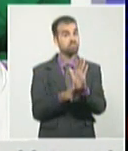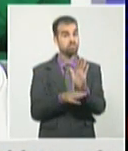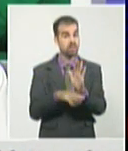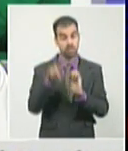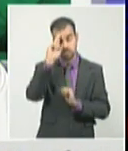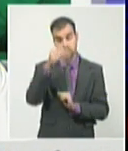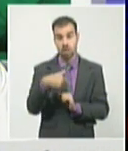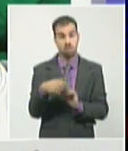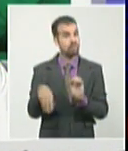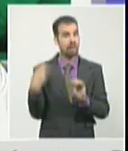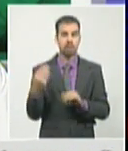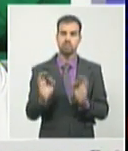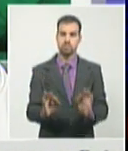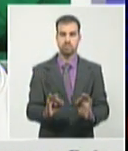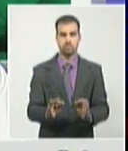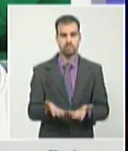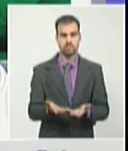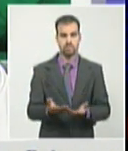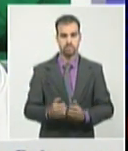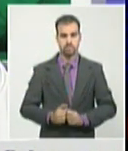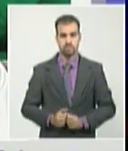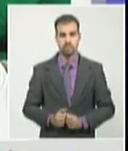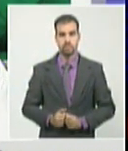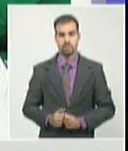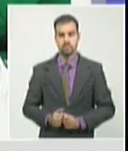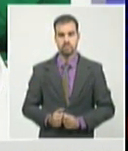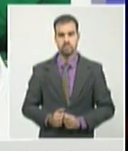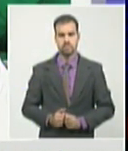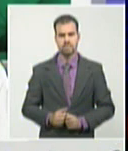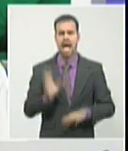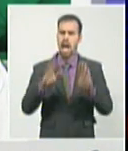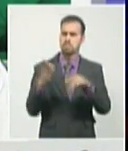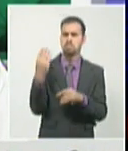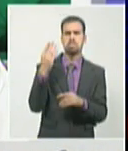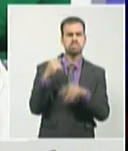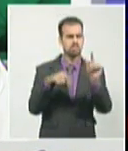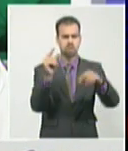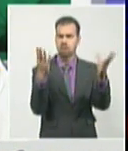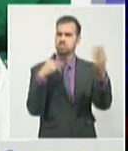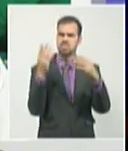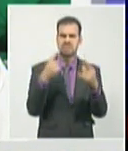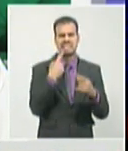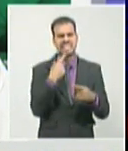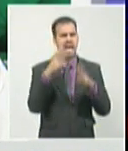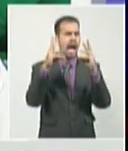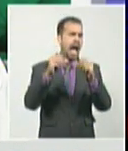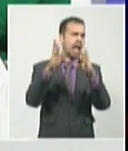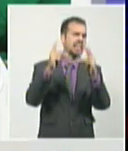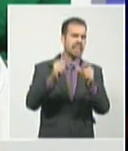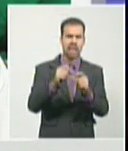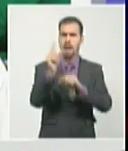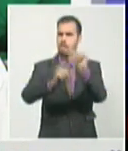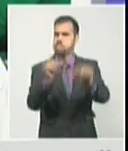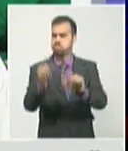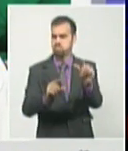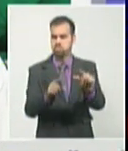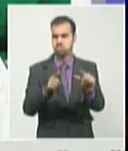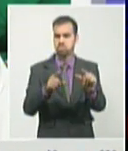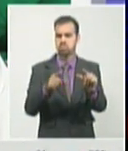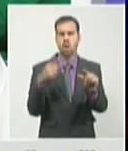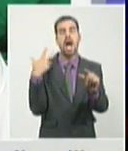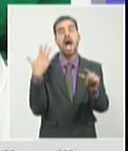dice no se producen tantos casos realmente no sabemos si sale